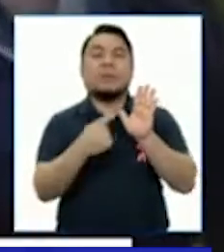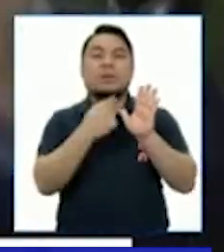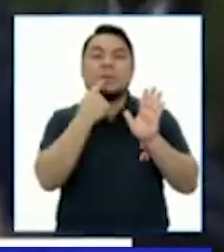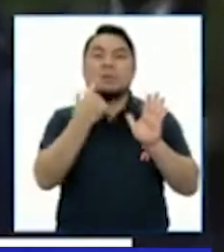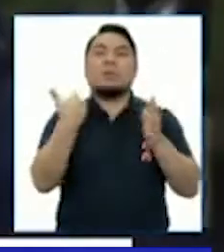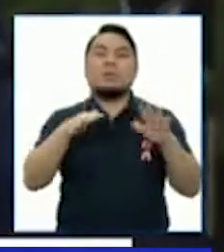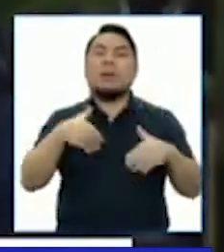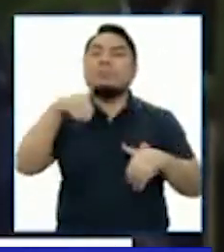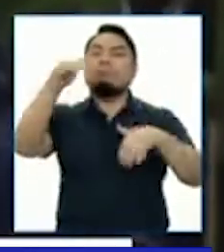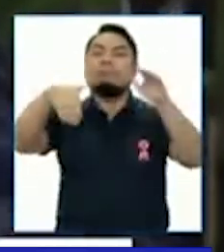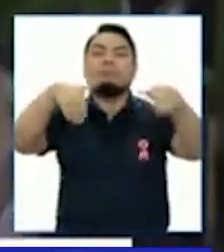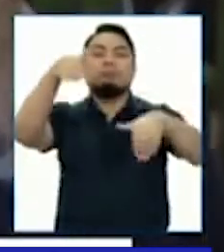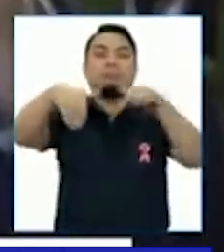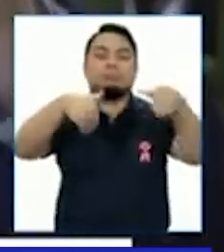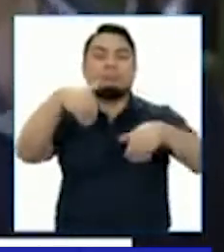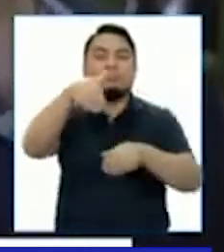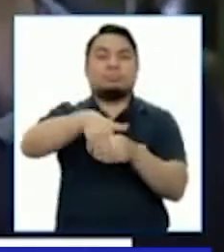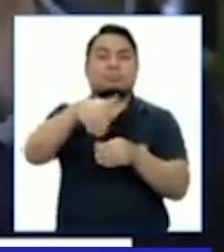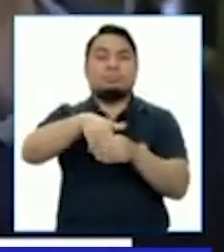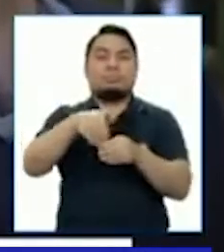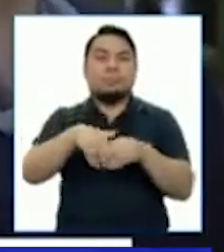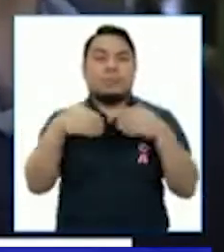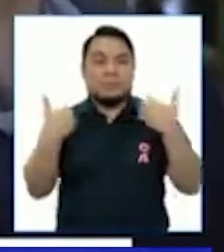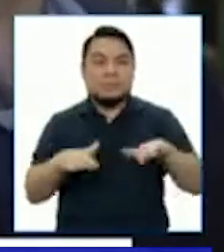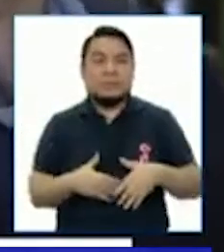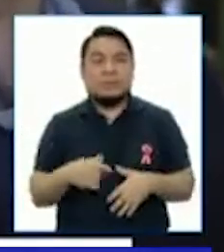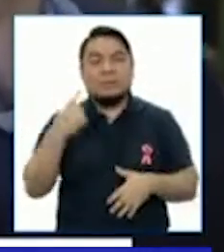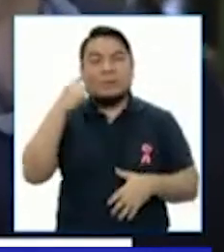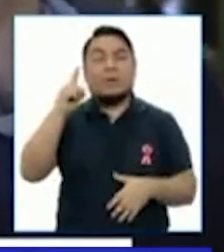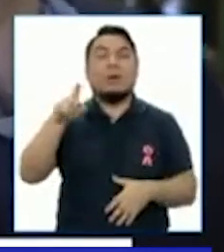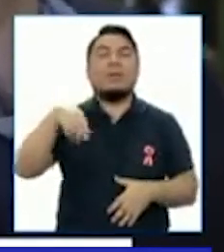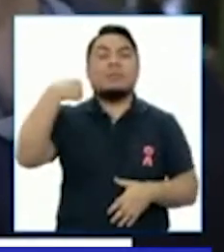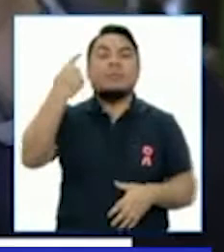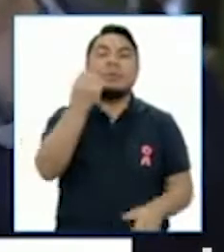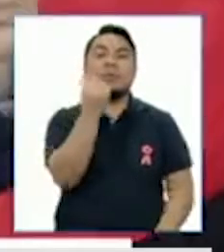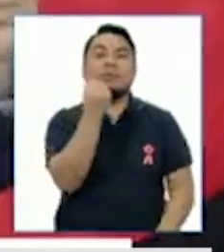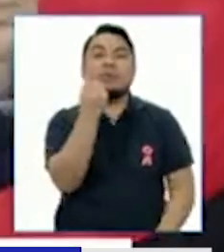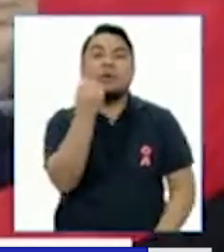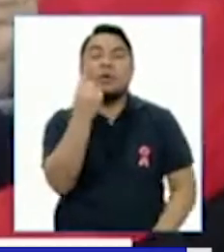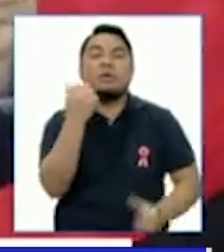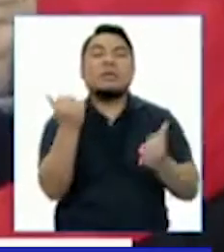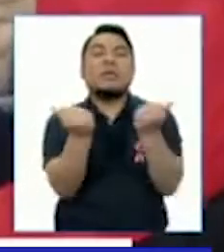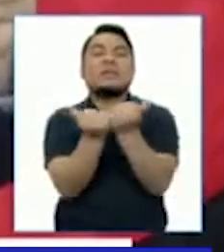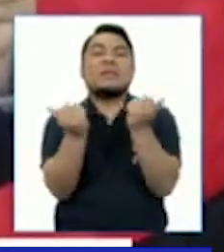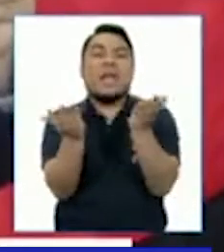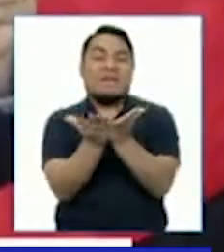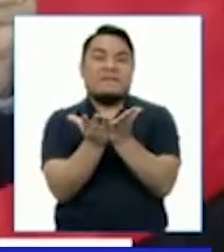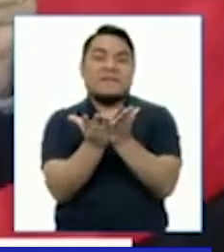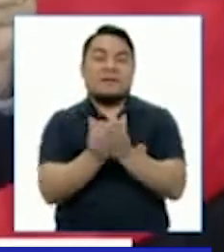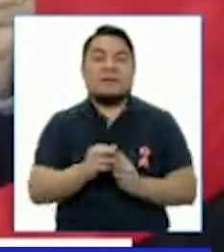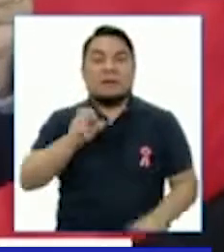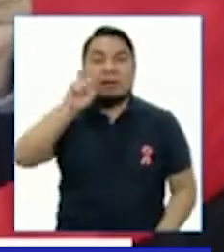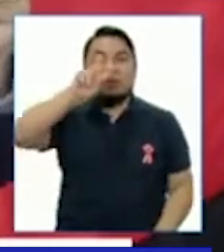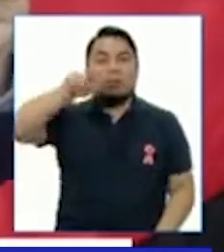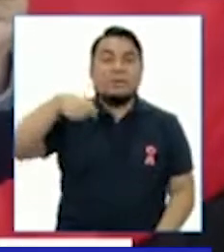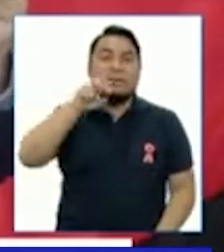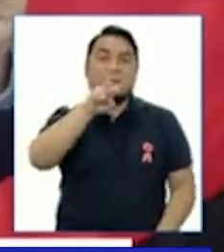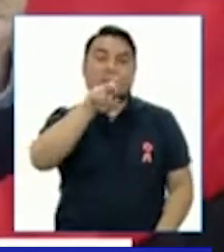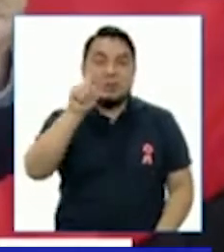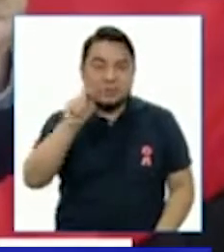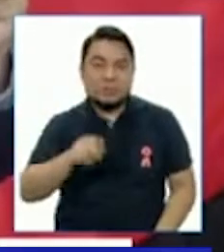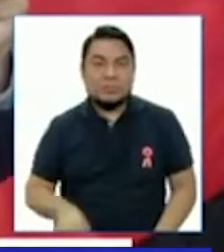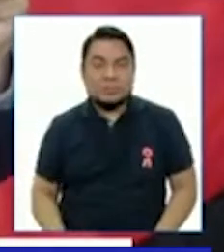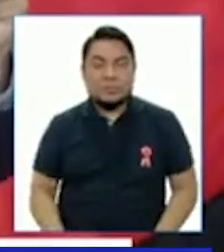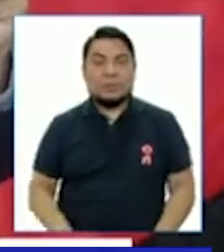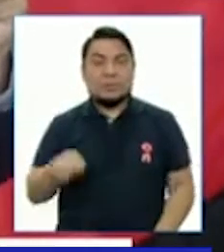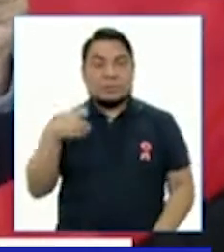convocan a elecciones generales para el 11 de abril del 2021,